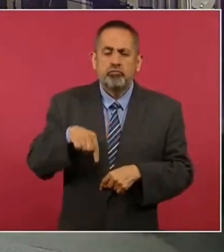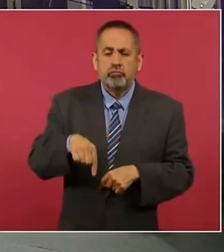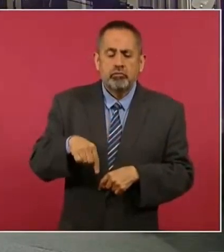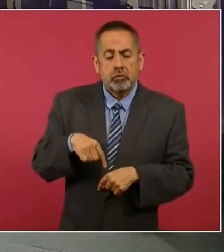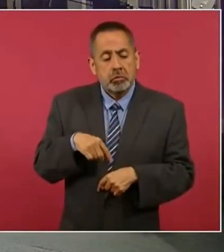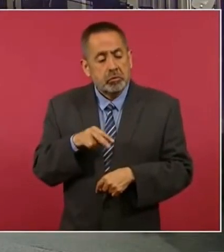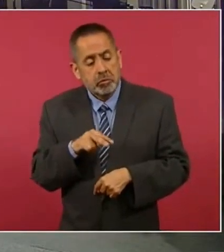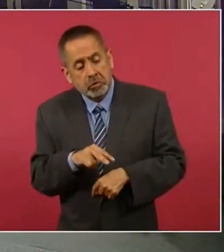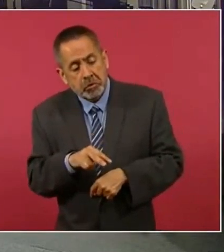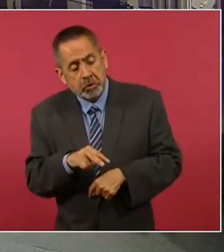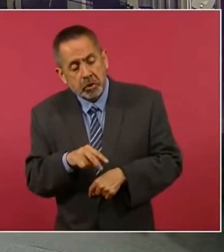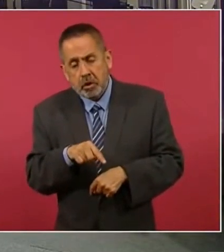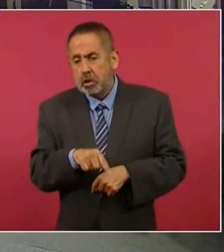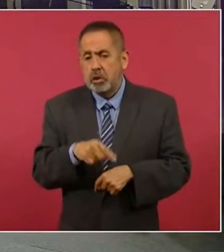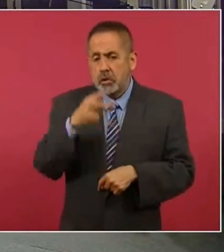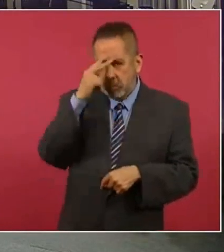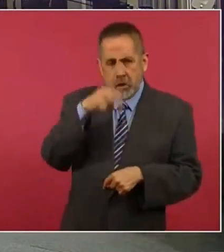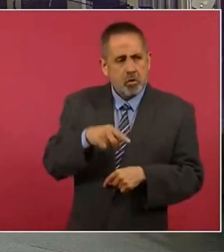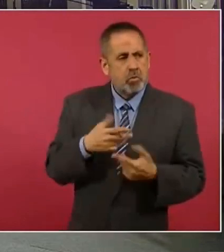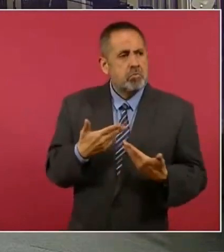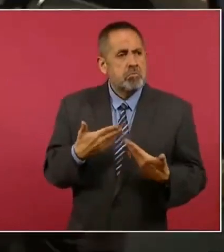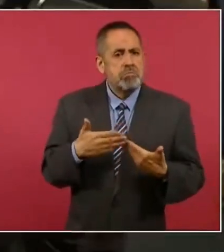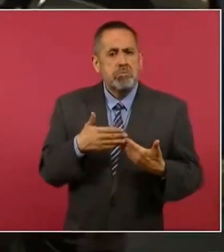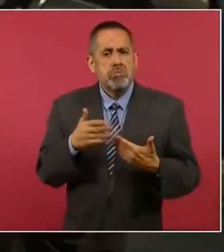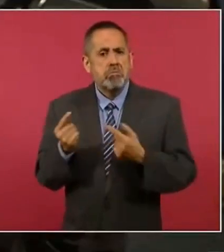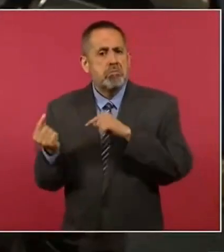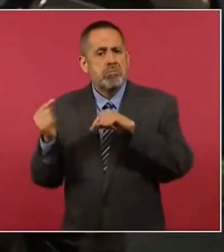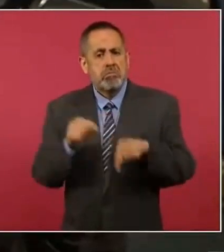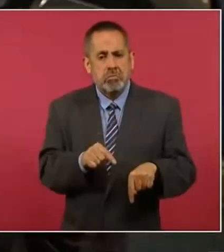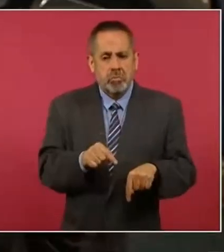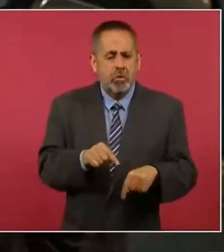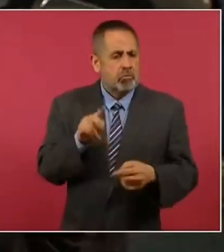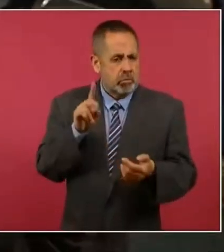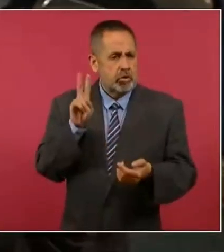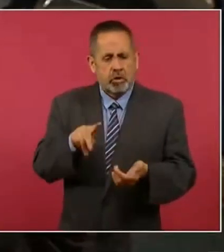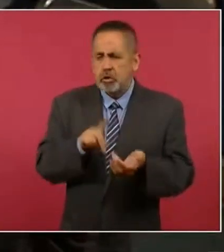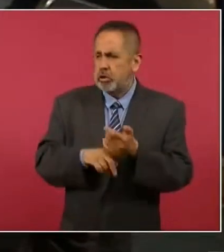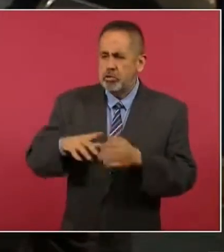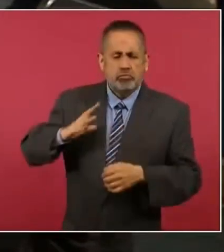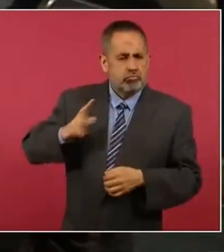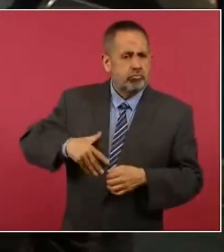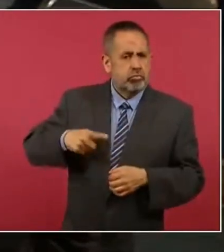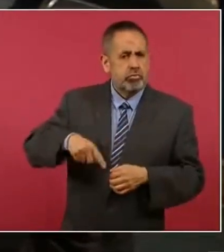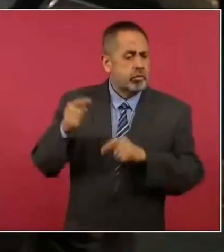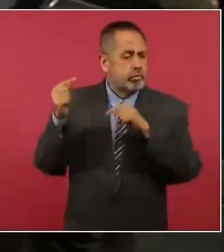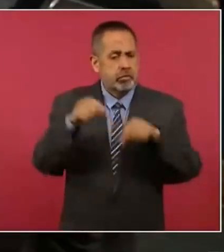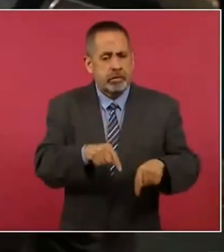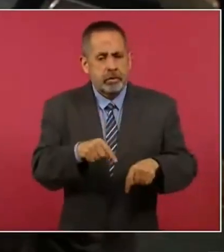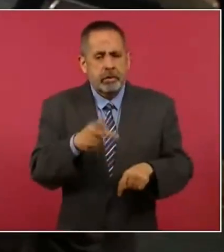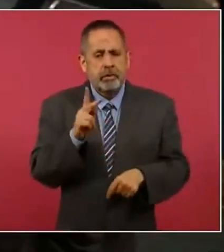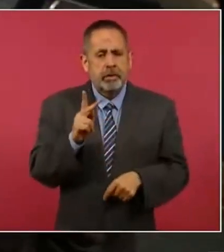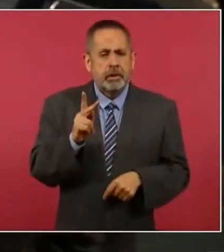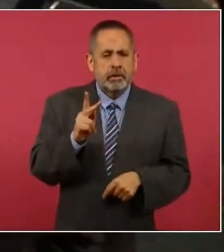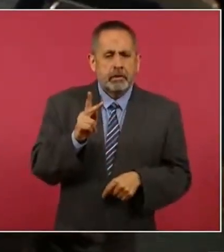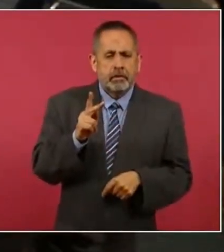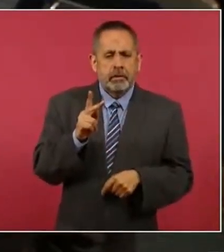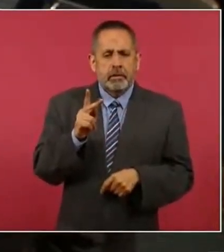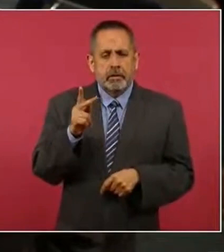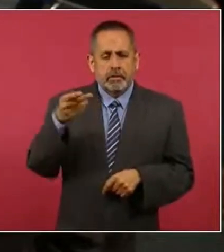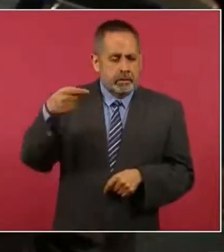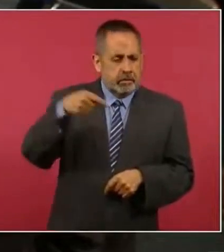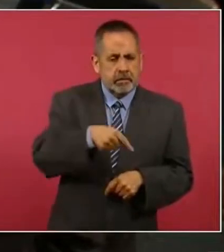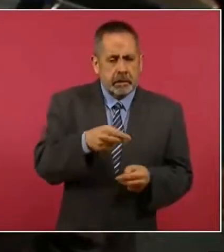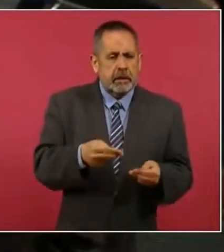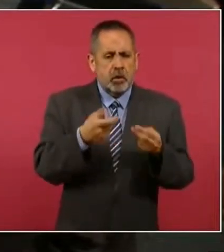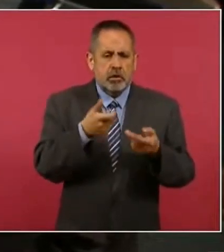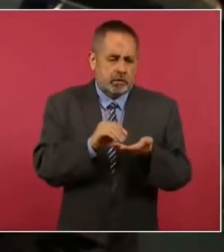ven ellos que se vive aquí en nuestro país y que pues nos llena de orgullo. Sin embargo, no nada más es una afectación económica que ya